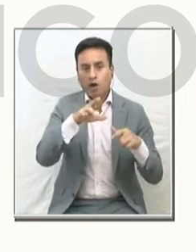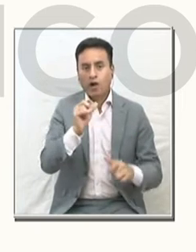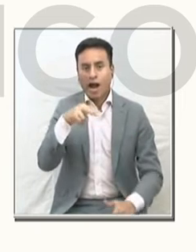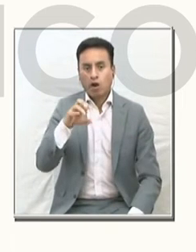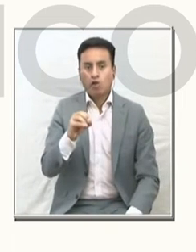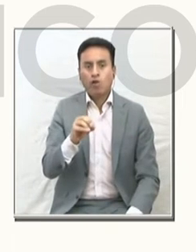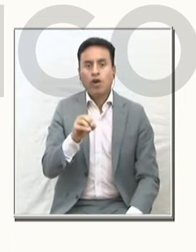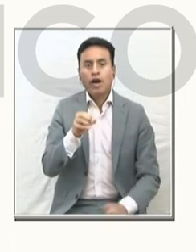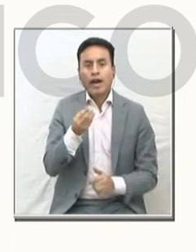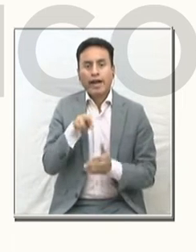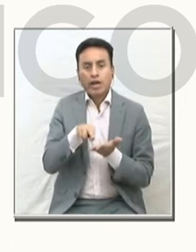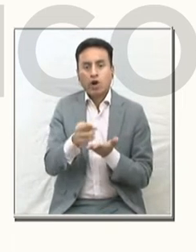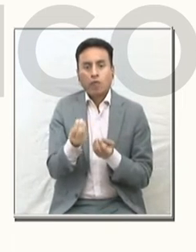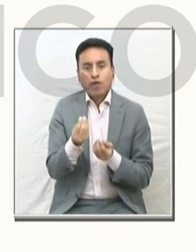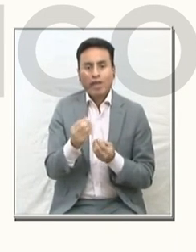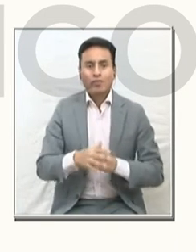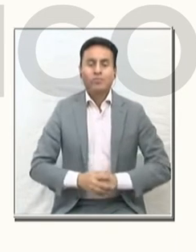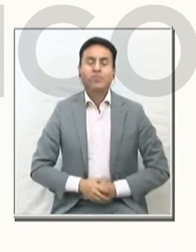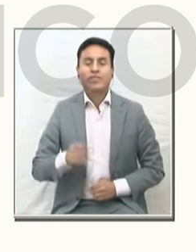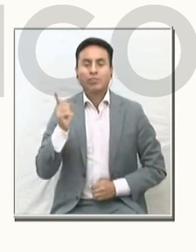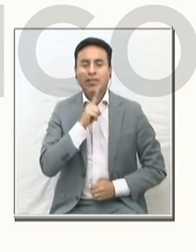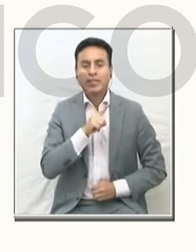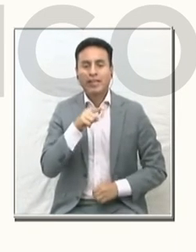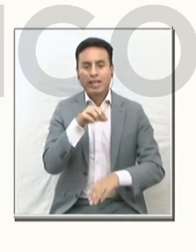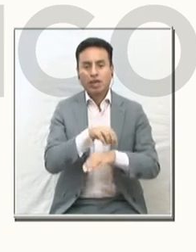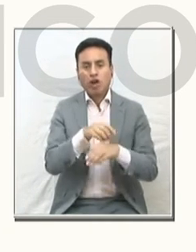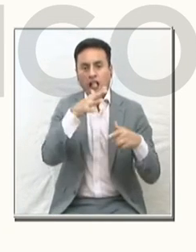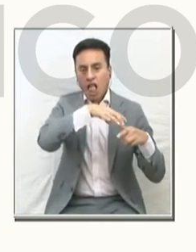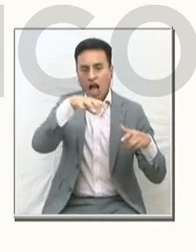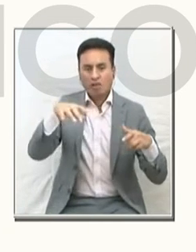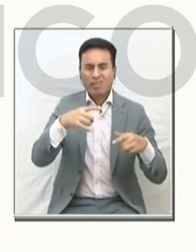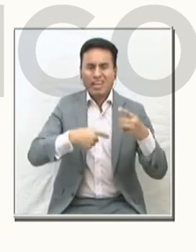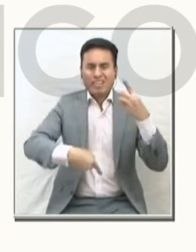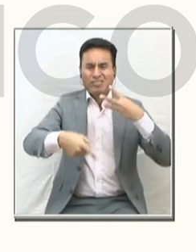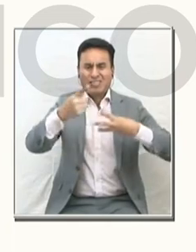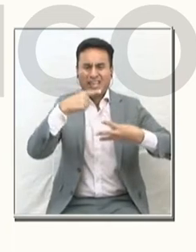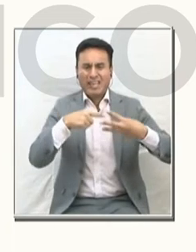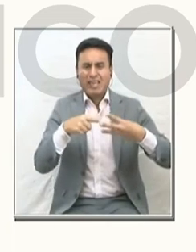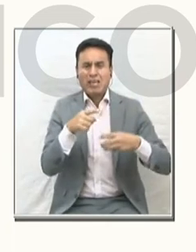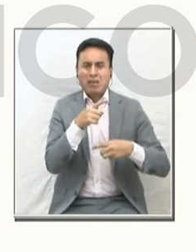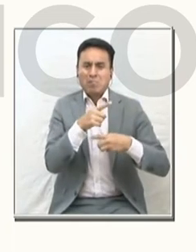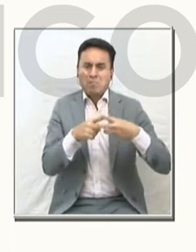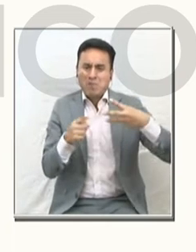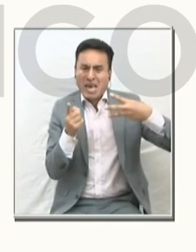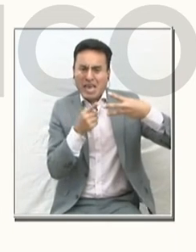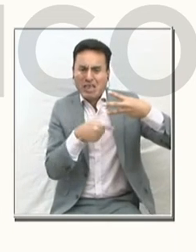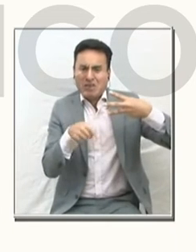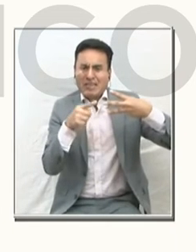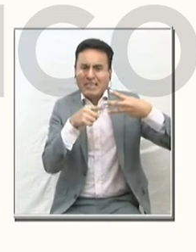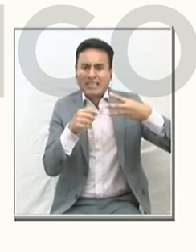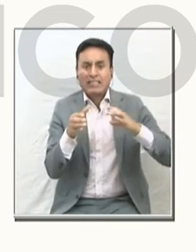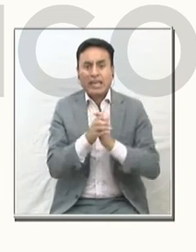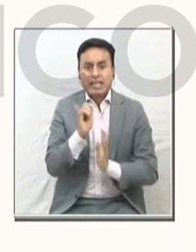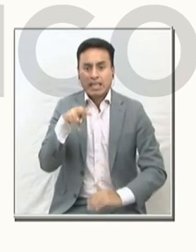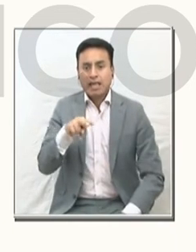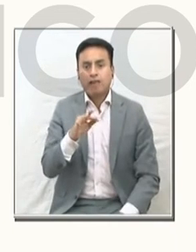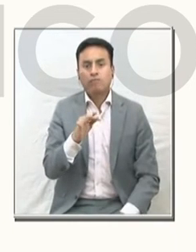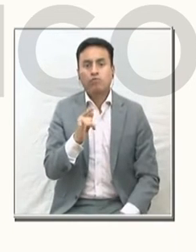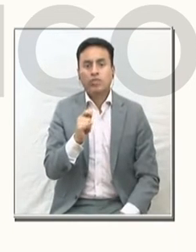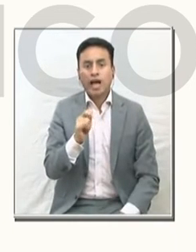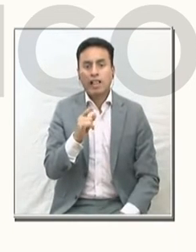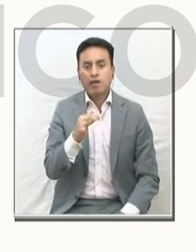y Río Bueno. Finalmente, en la región de Los Lagos retroceden a medio impacto sanitario Chaitén,